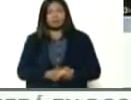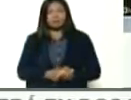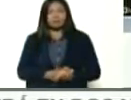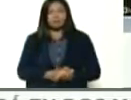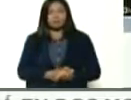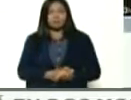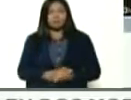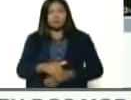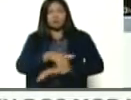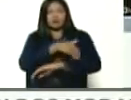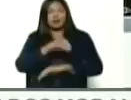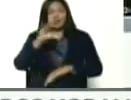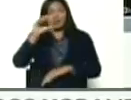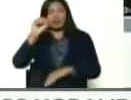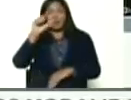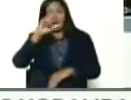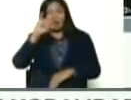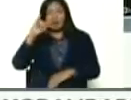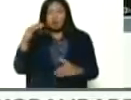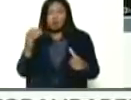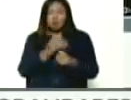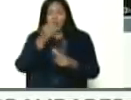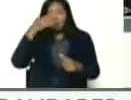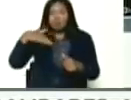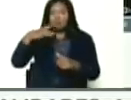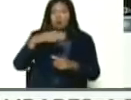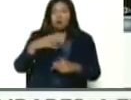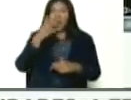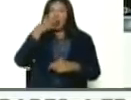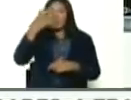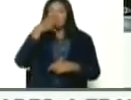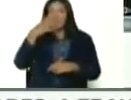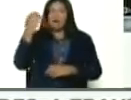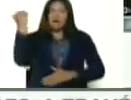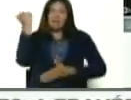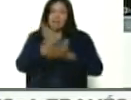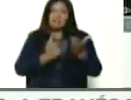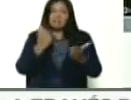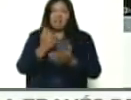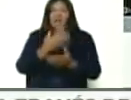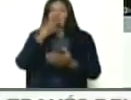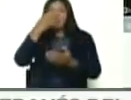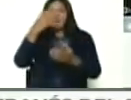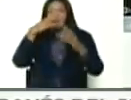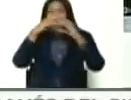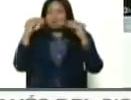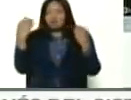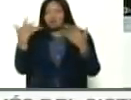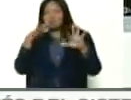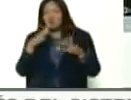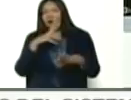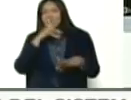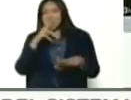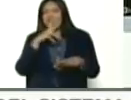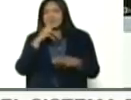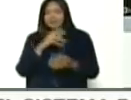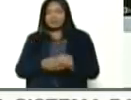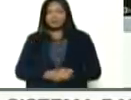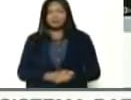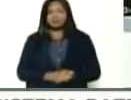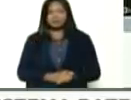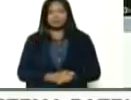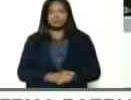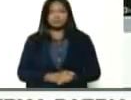una calle de cali consiguió el pueblo y el pueblo le gritaba asesino le decía de todo ahí en cali